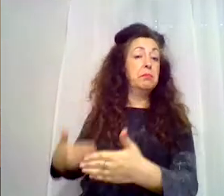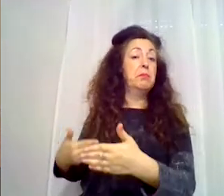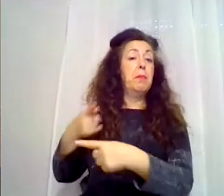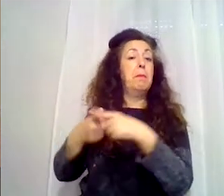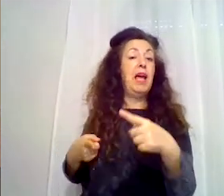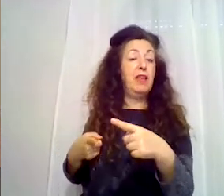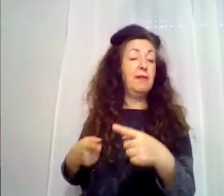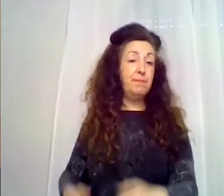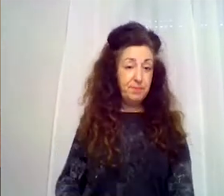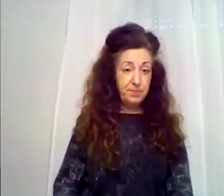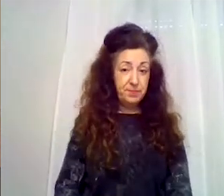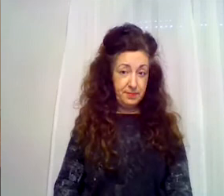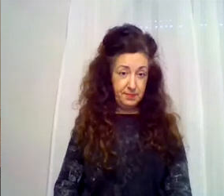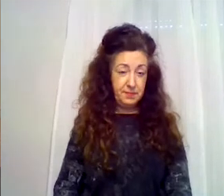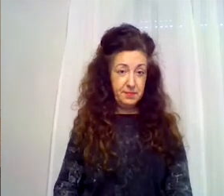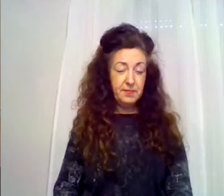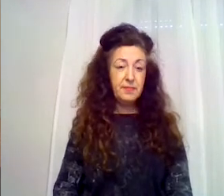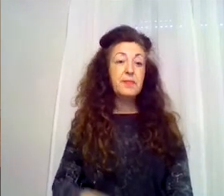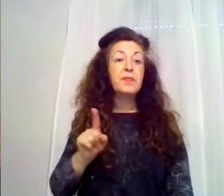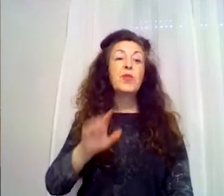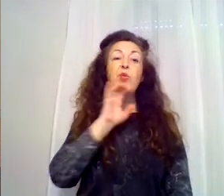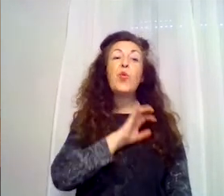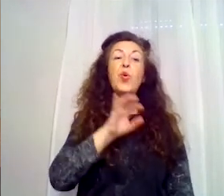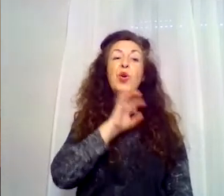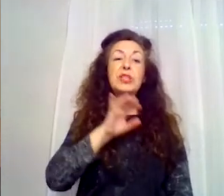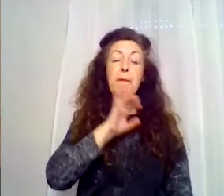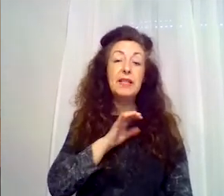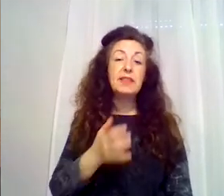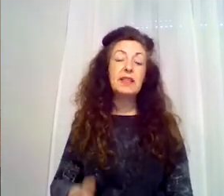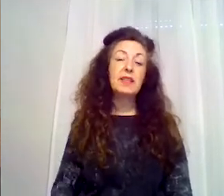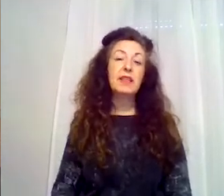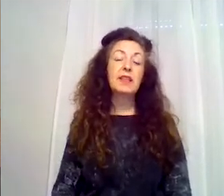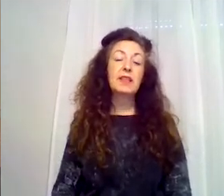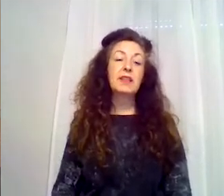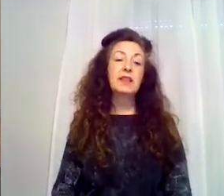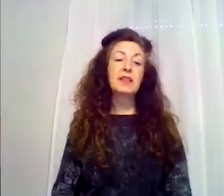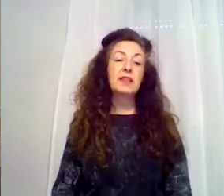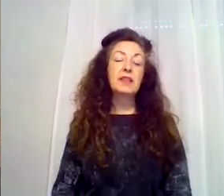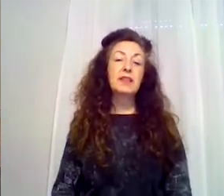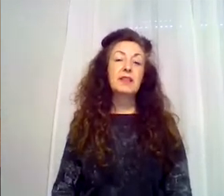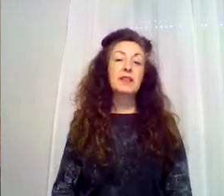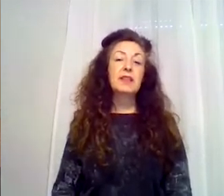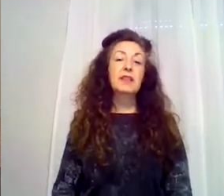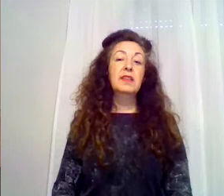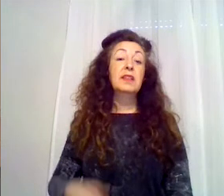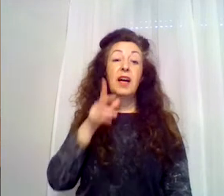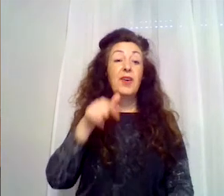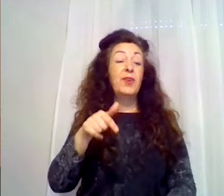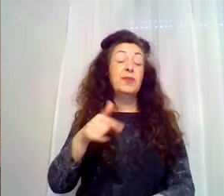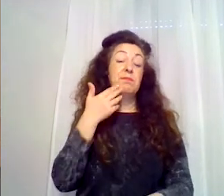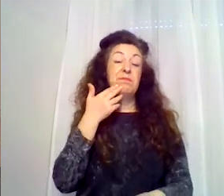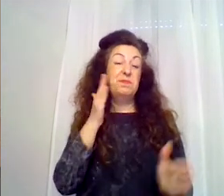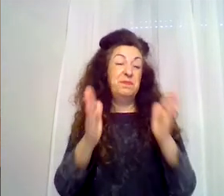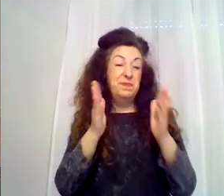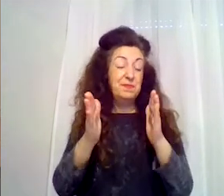y el final del Renacimiento, el abandono de Plotino, el abandono de de todo este círculo de